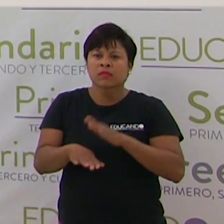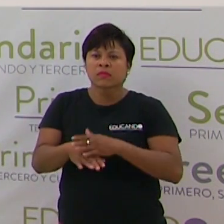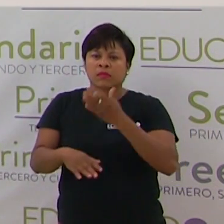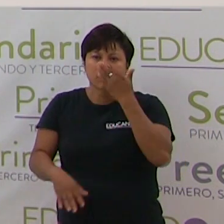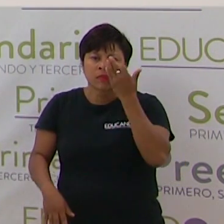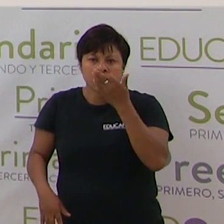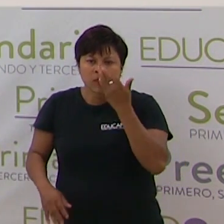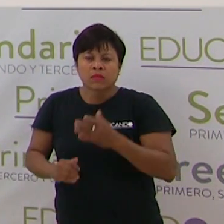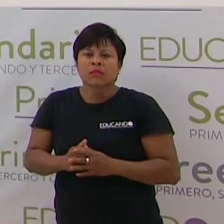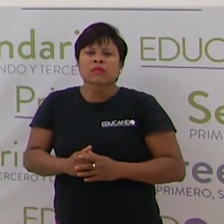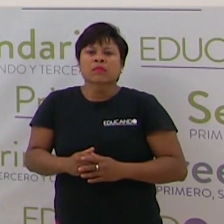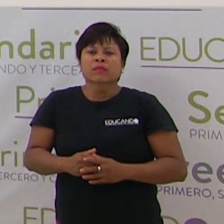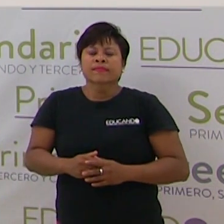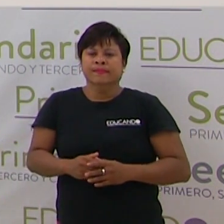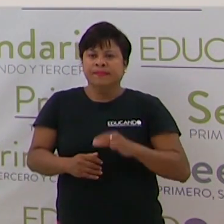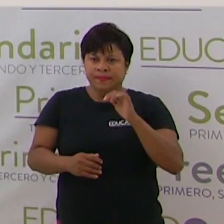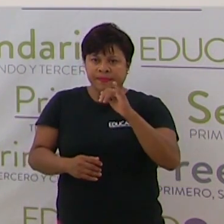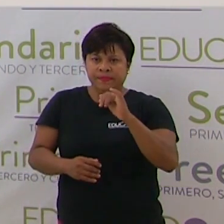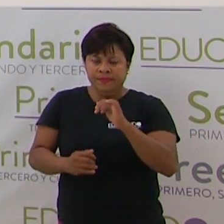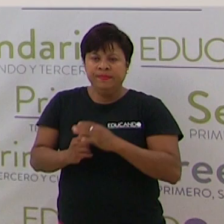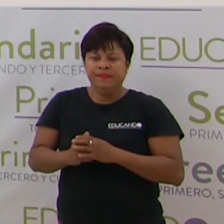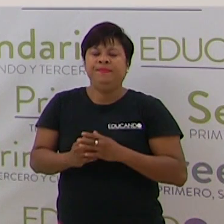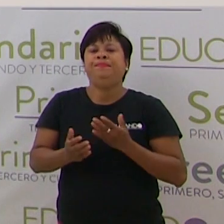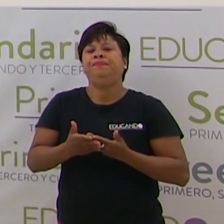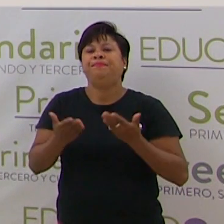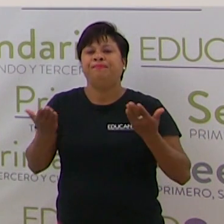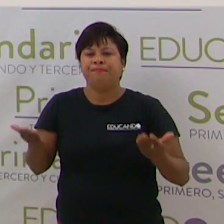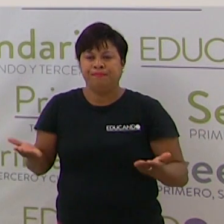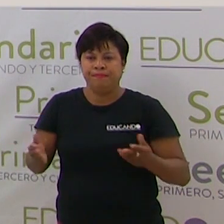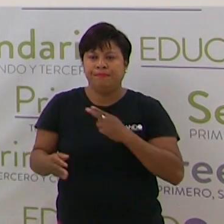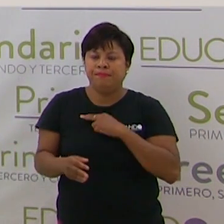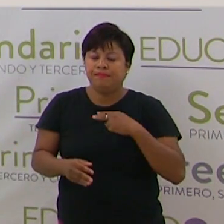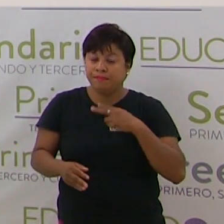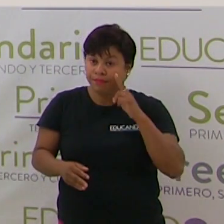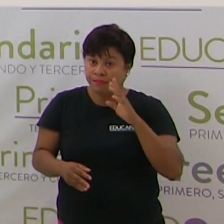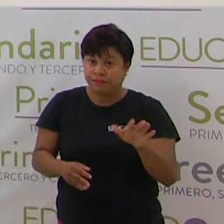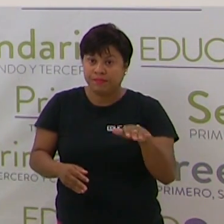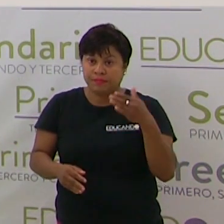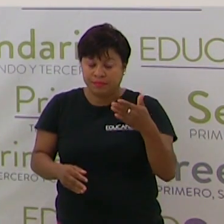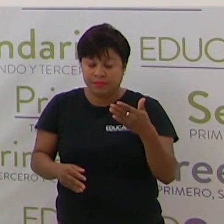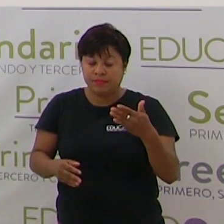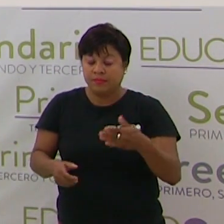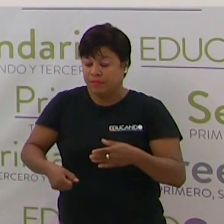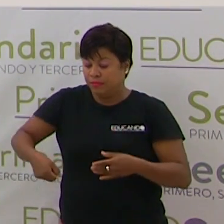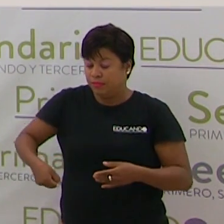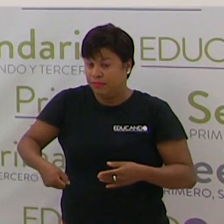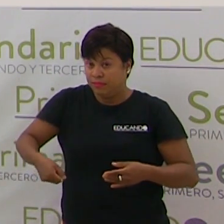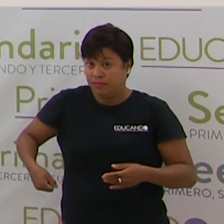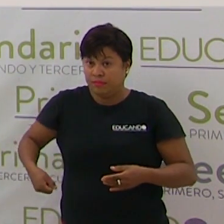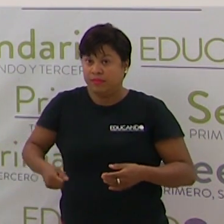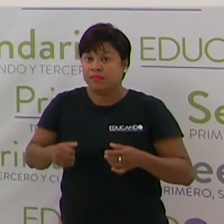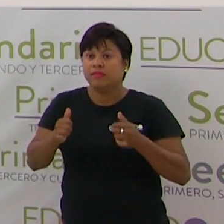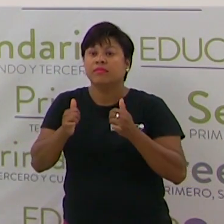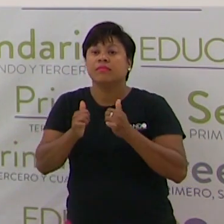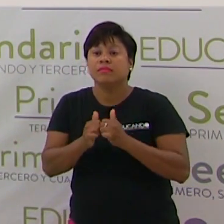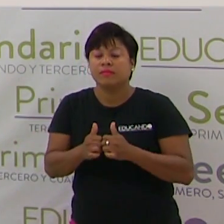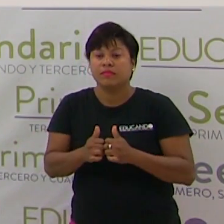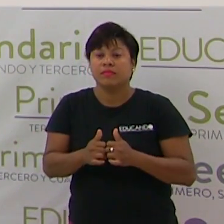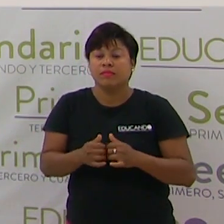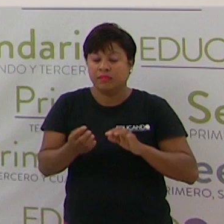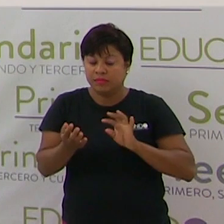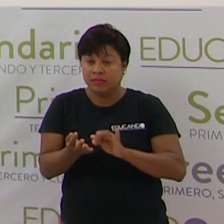la rosa. ¿Sí? Ahora, si comparara la lonchera con